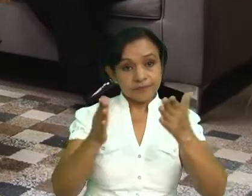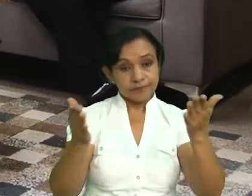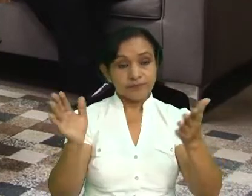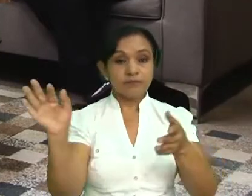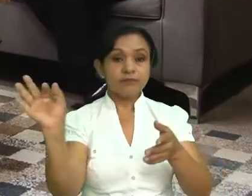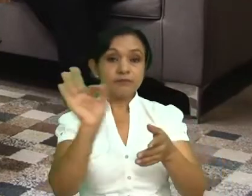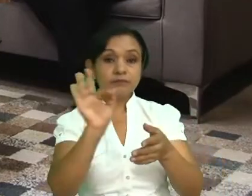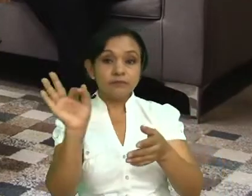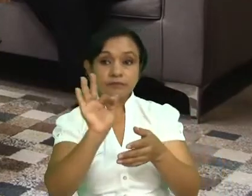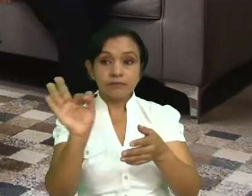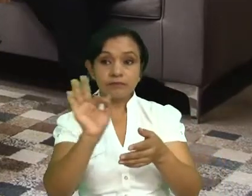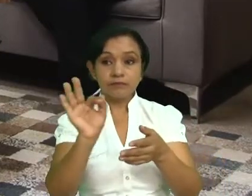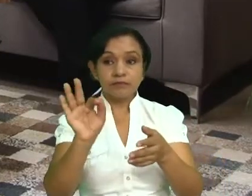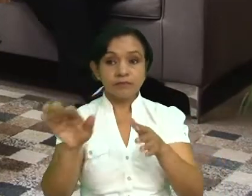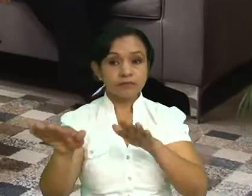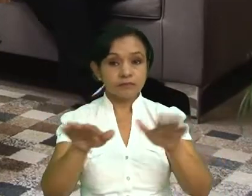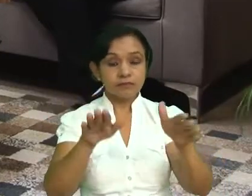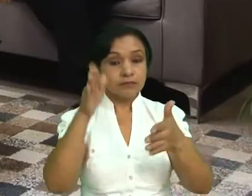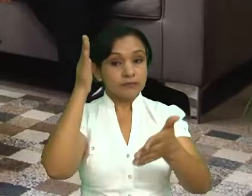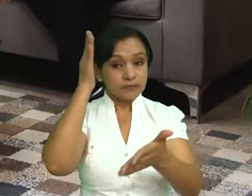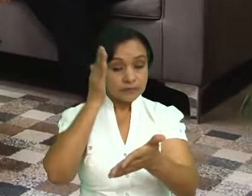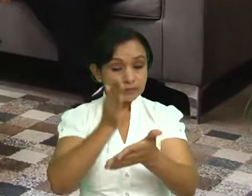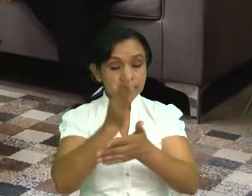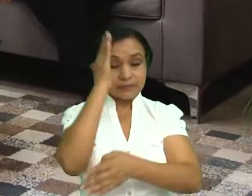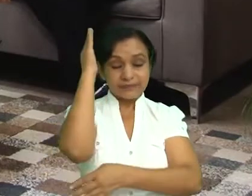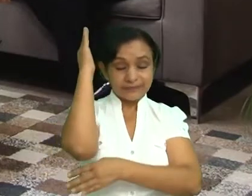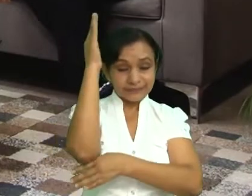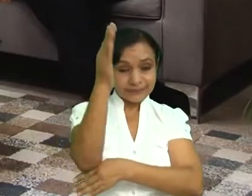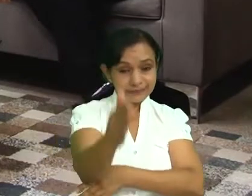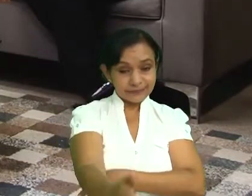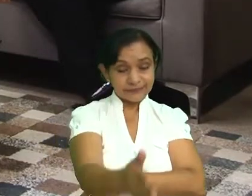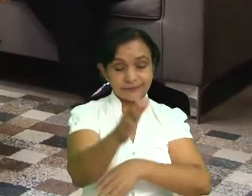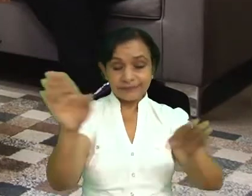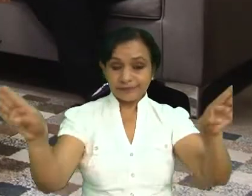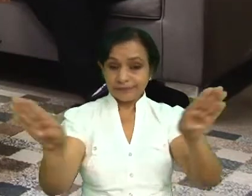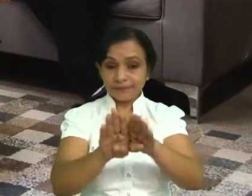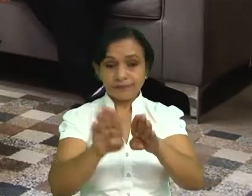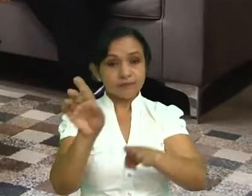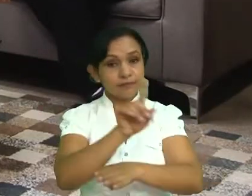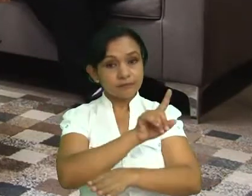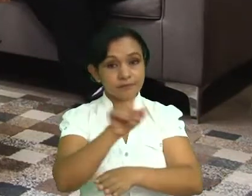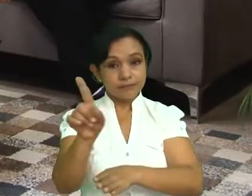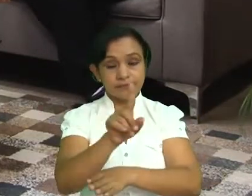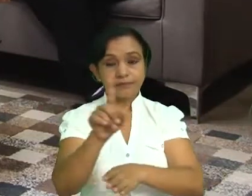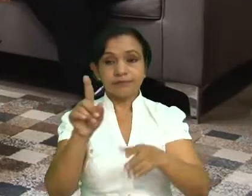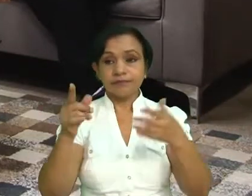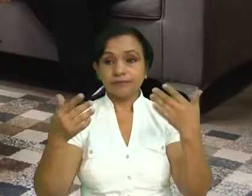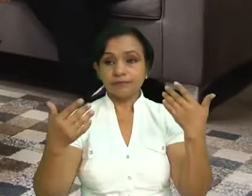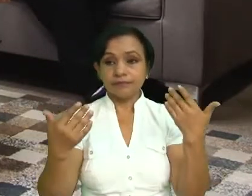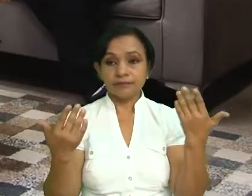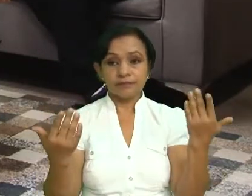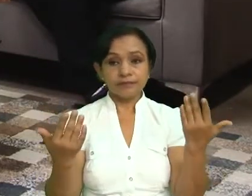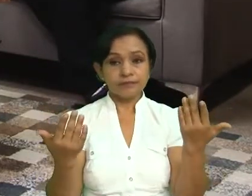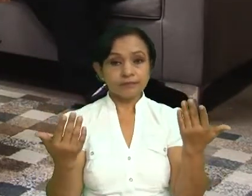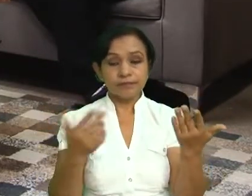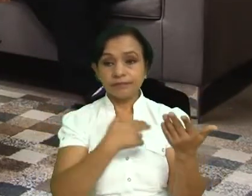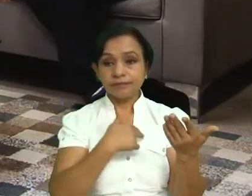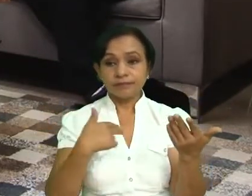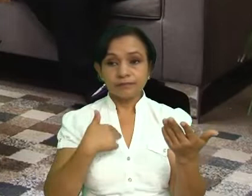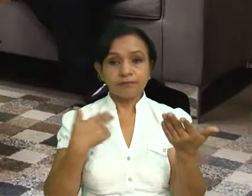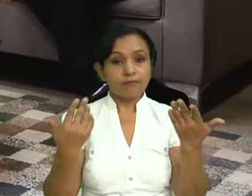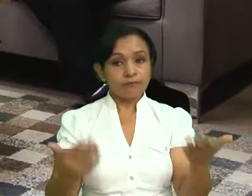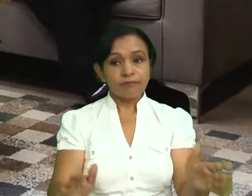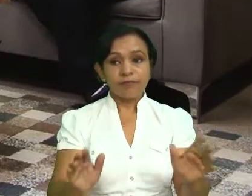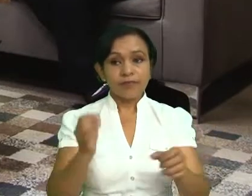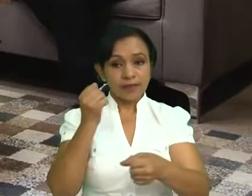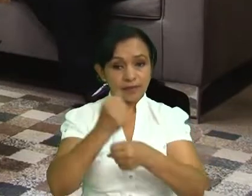las razones por las que no se ha decidido cerrar la frontera, y que también crea un ambiente también de que